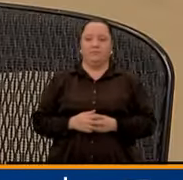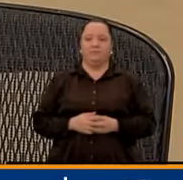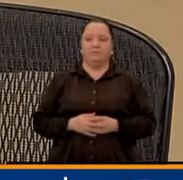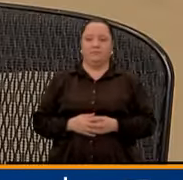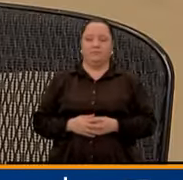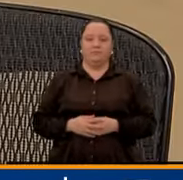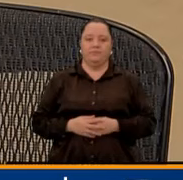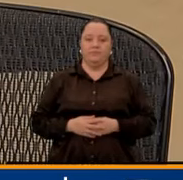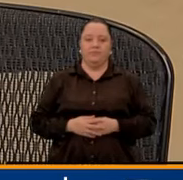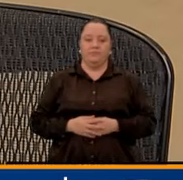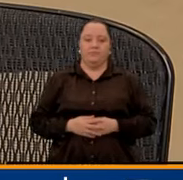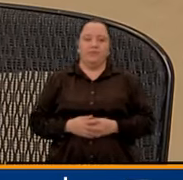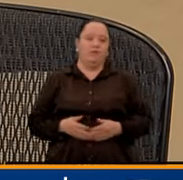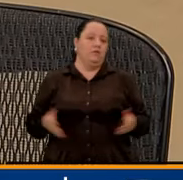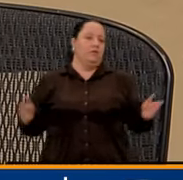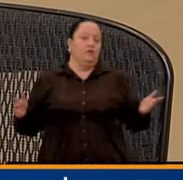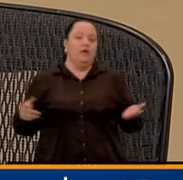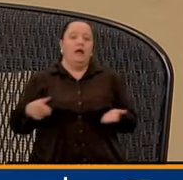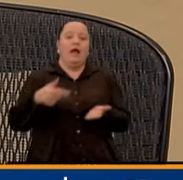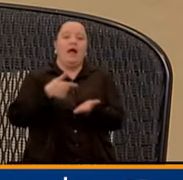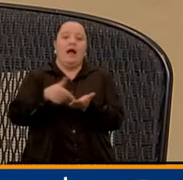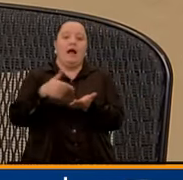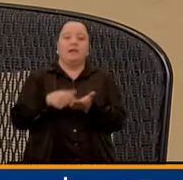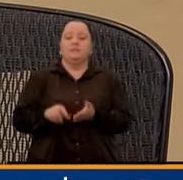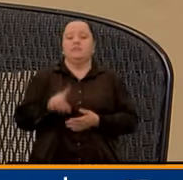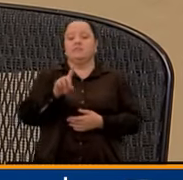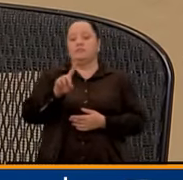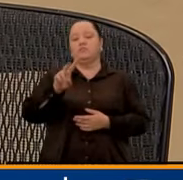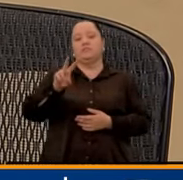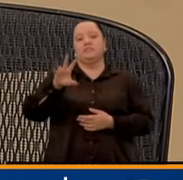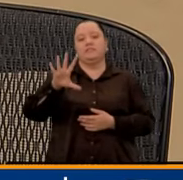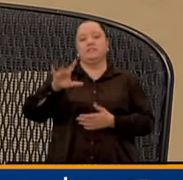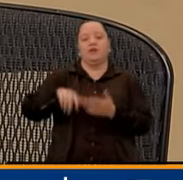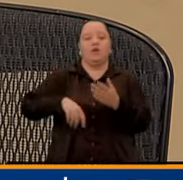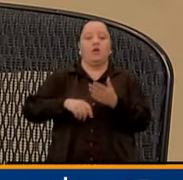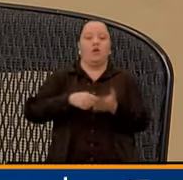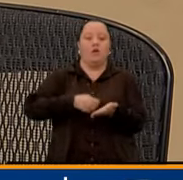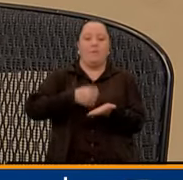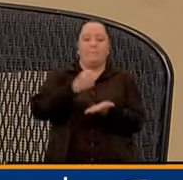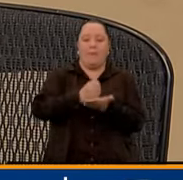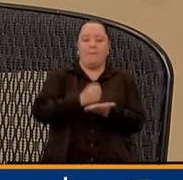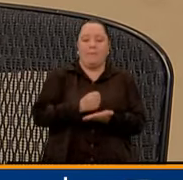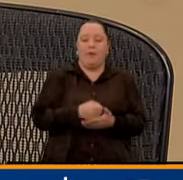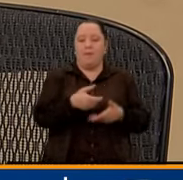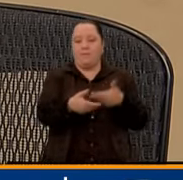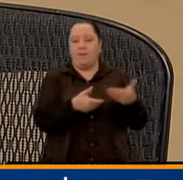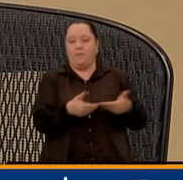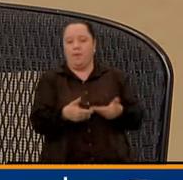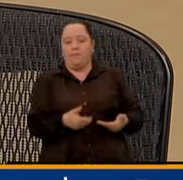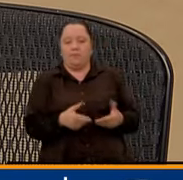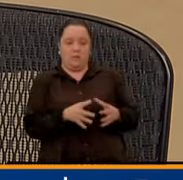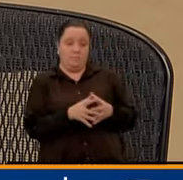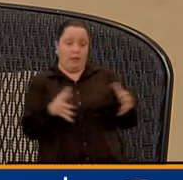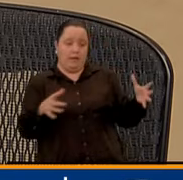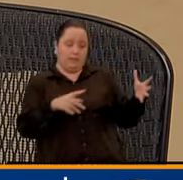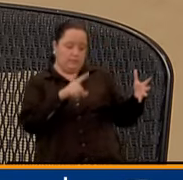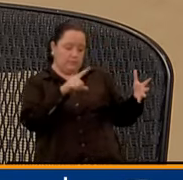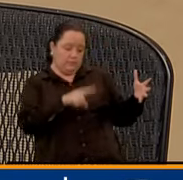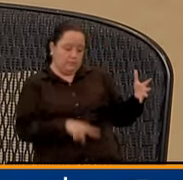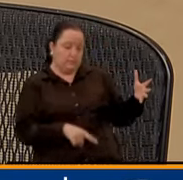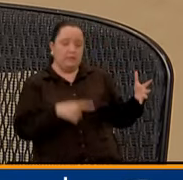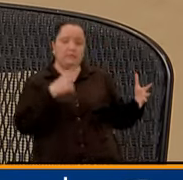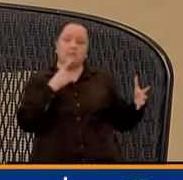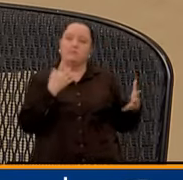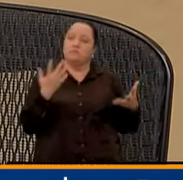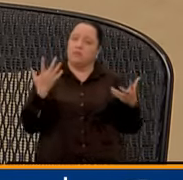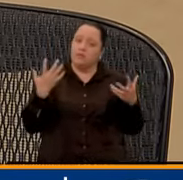La composición del gasto, pues hay 175 proposiciones radicadas y la mayor parte de ellas dicen es que quieren que les